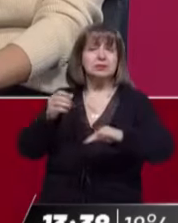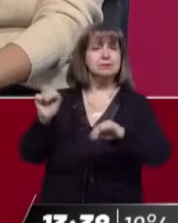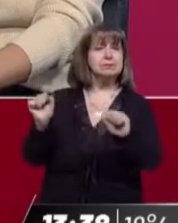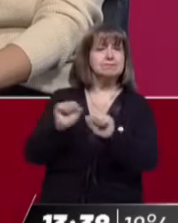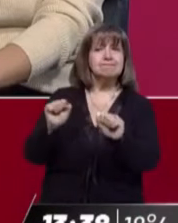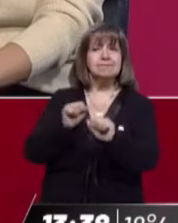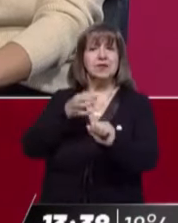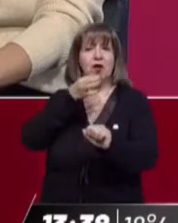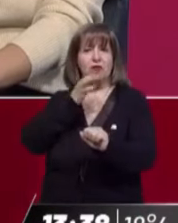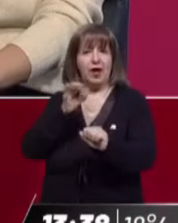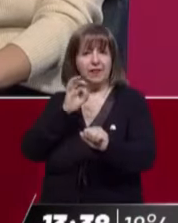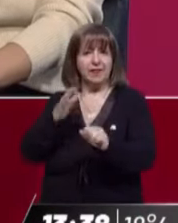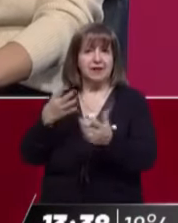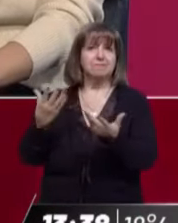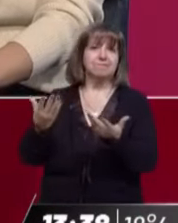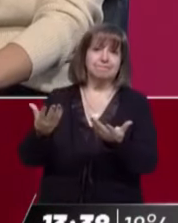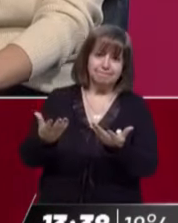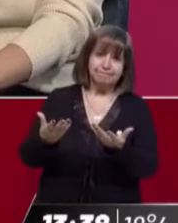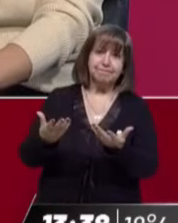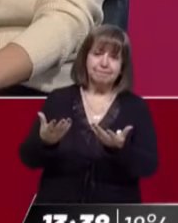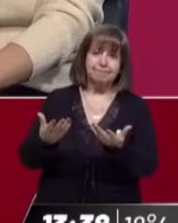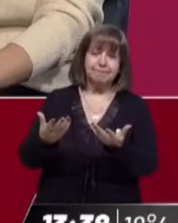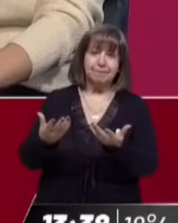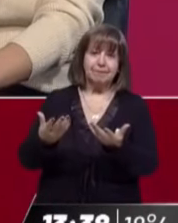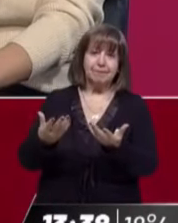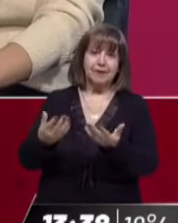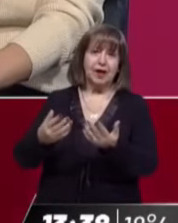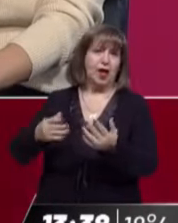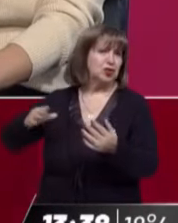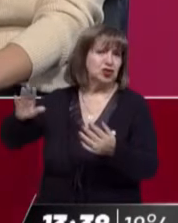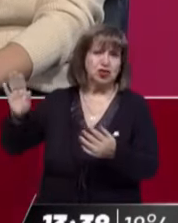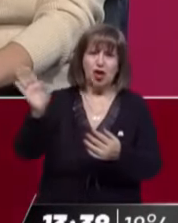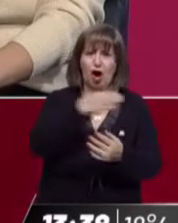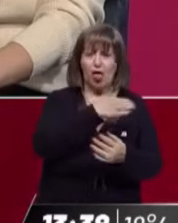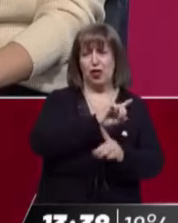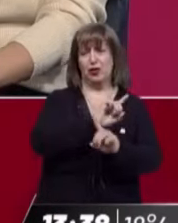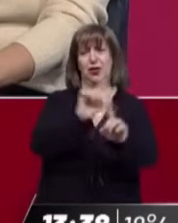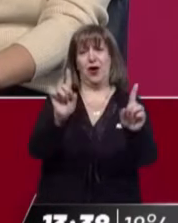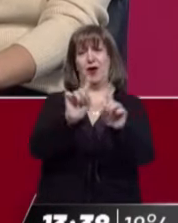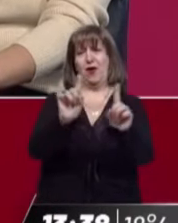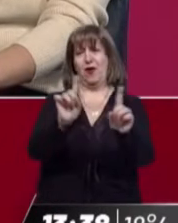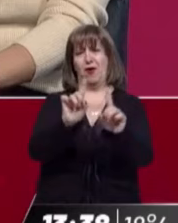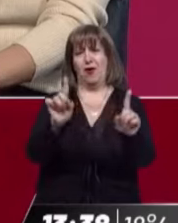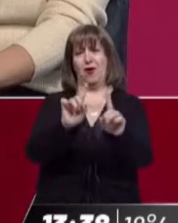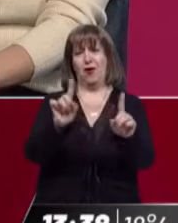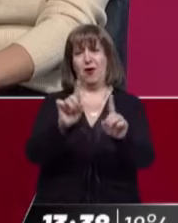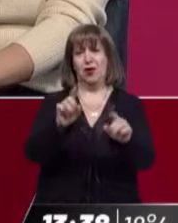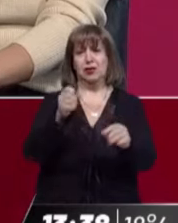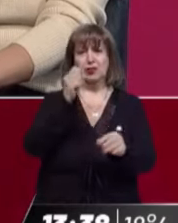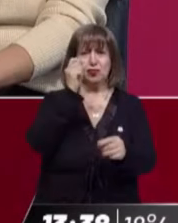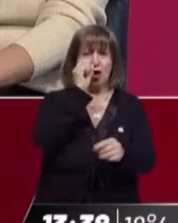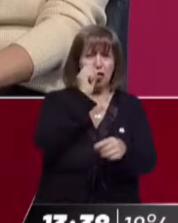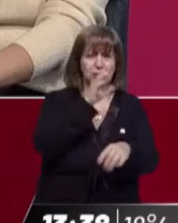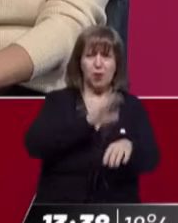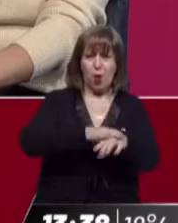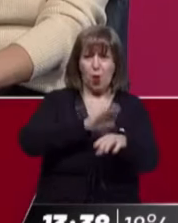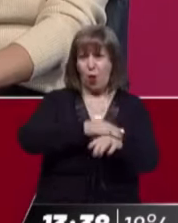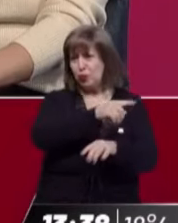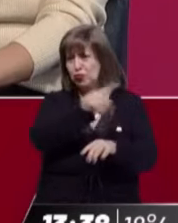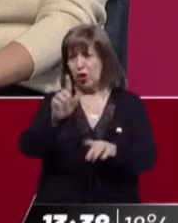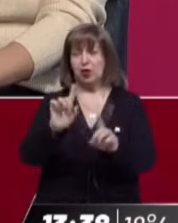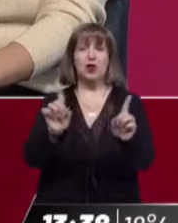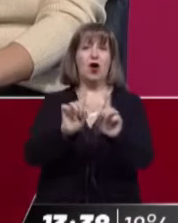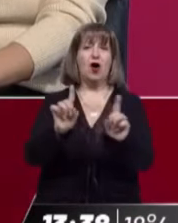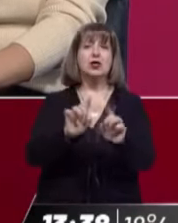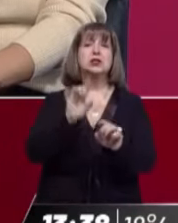chicos lo decíamos hace un rato de ninguna manera queremos generalizar ni criminalizar la pobreza solo queremos